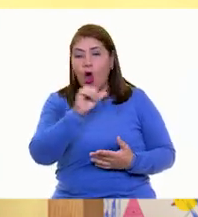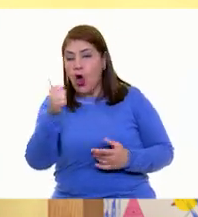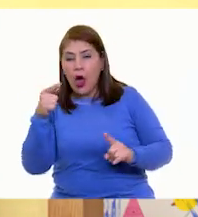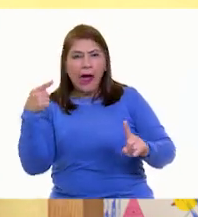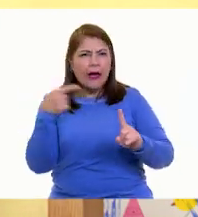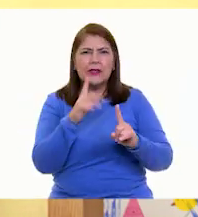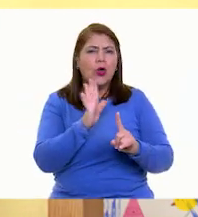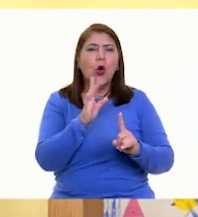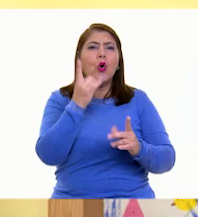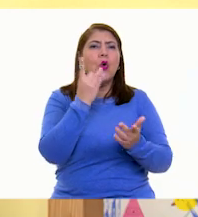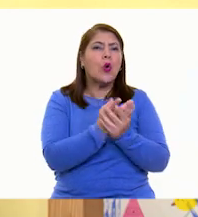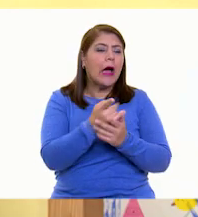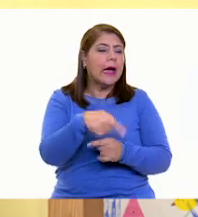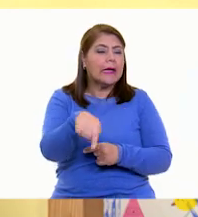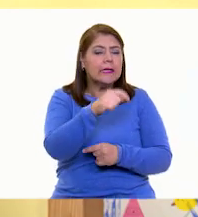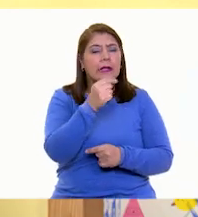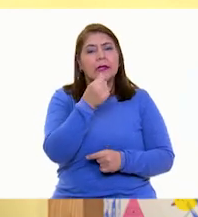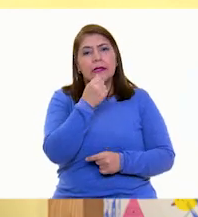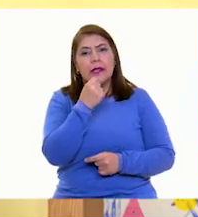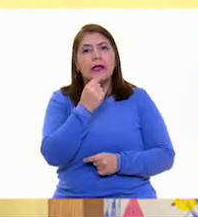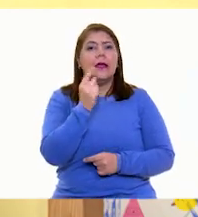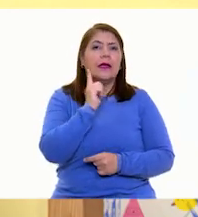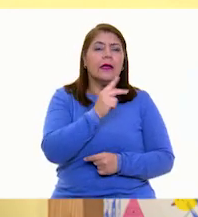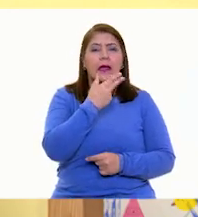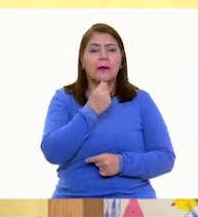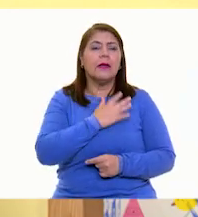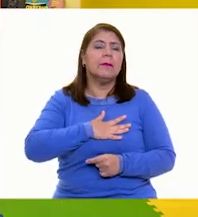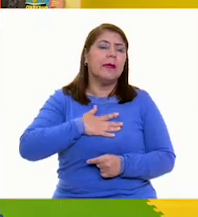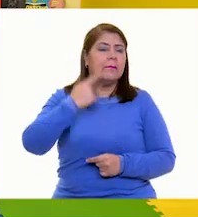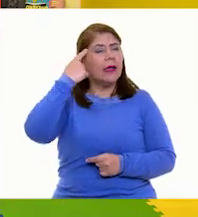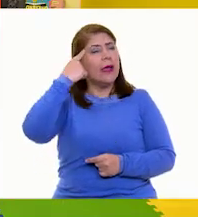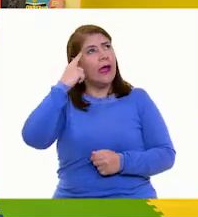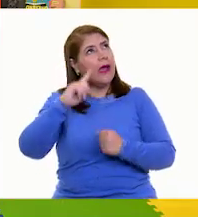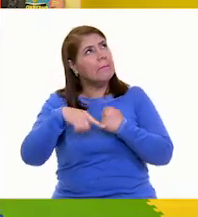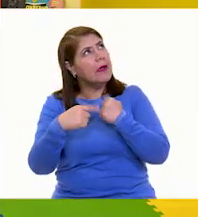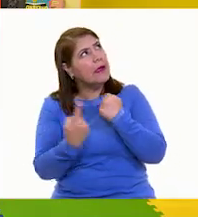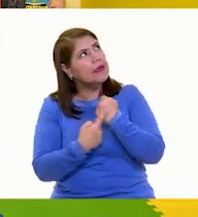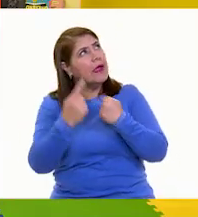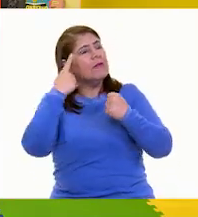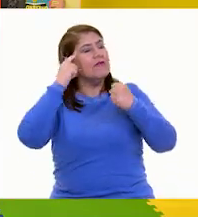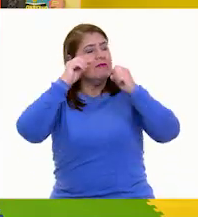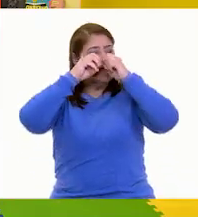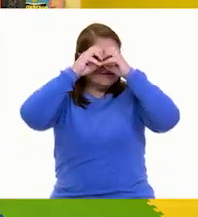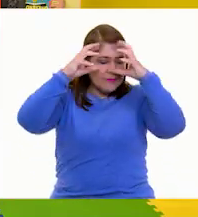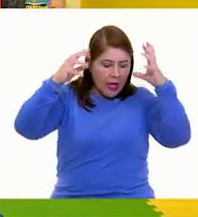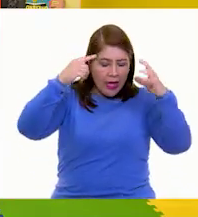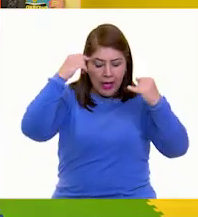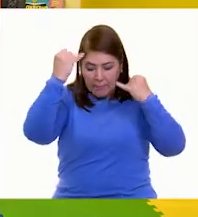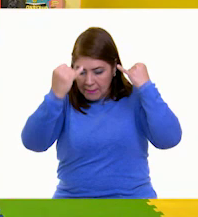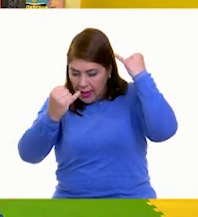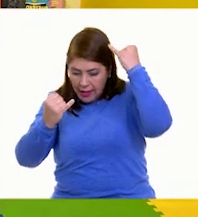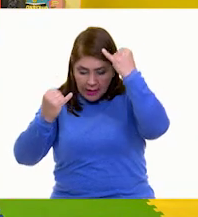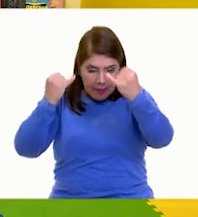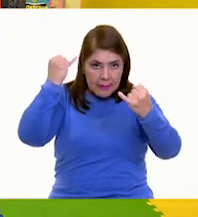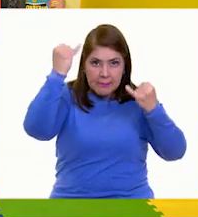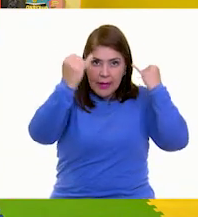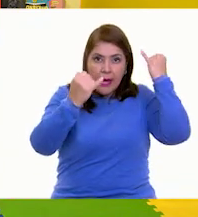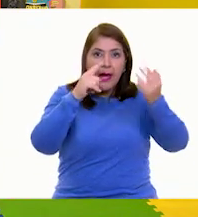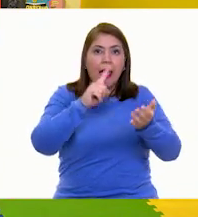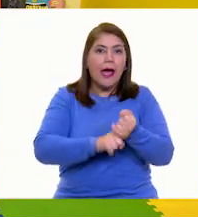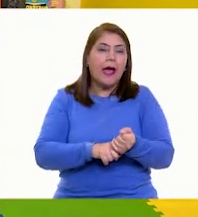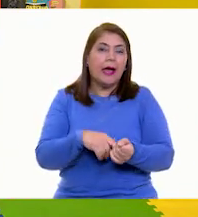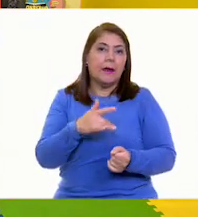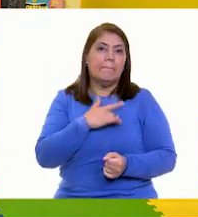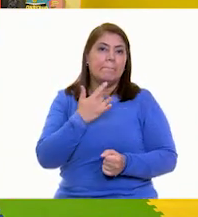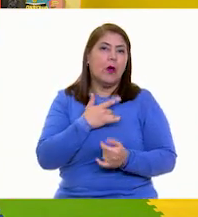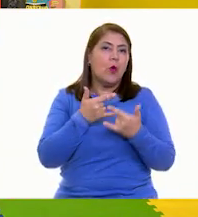niños ingresen en el territorio metafórico, que puedan vivir en él, como sí propio de